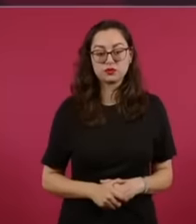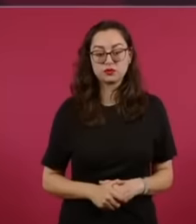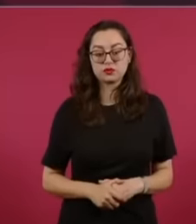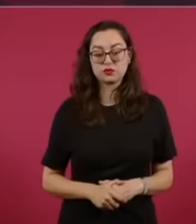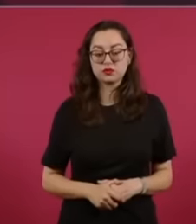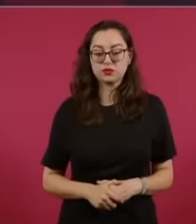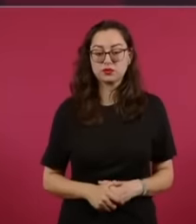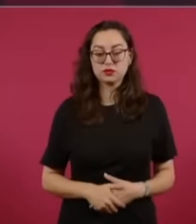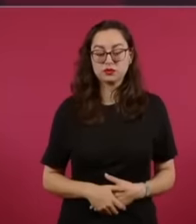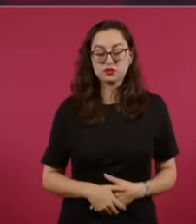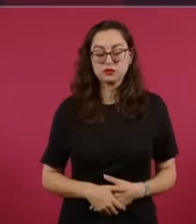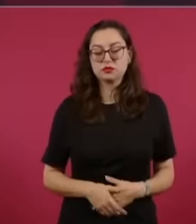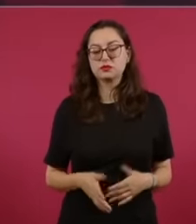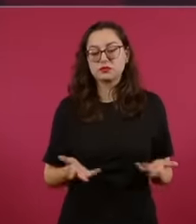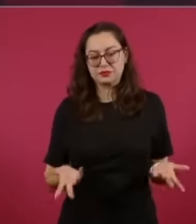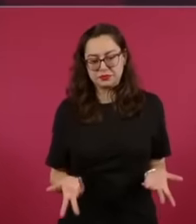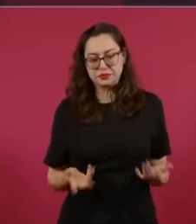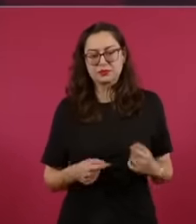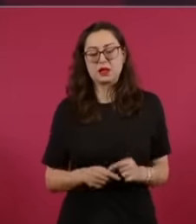cambió.